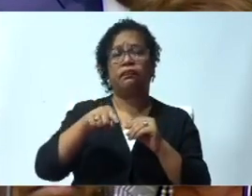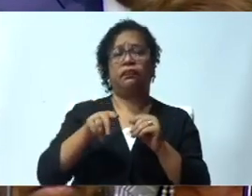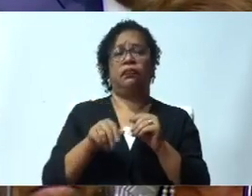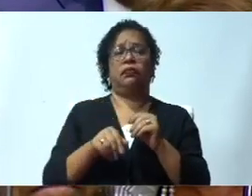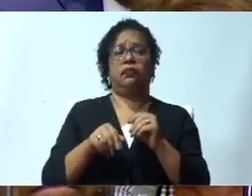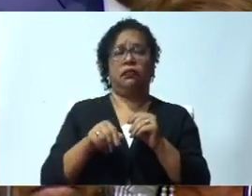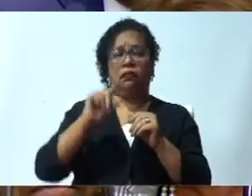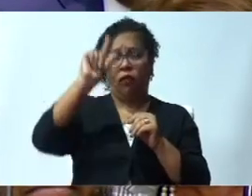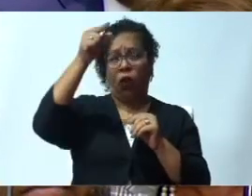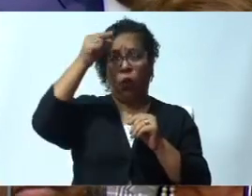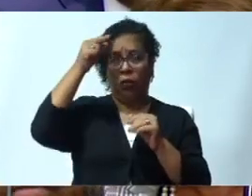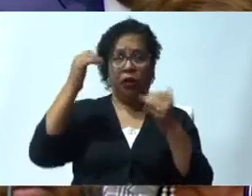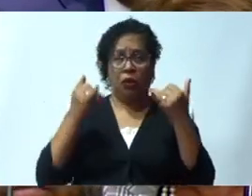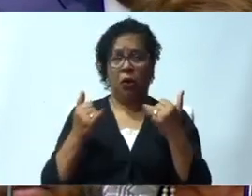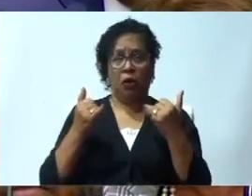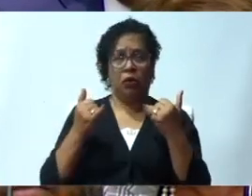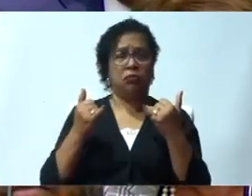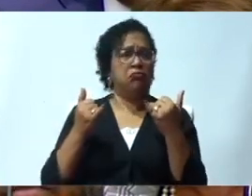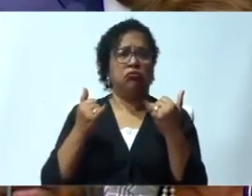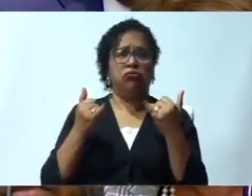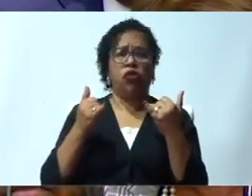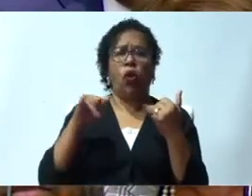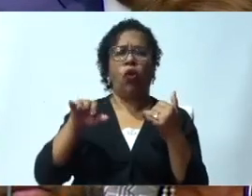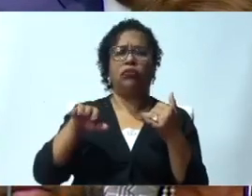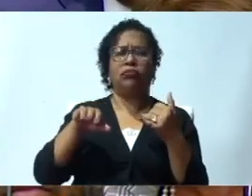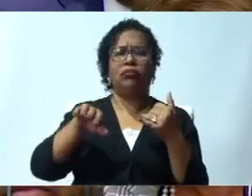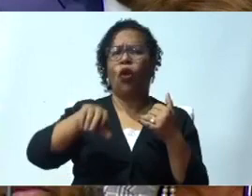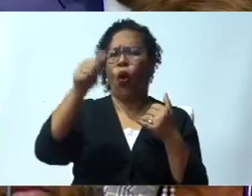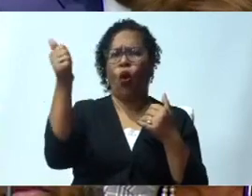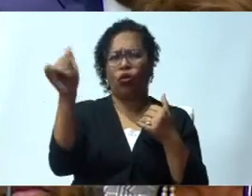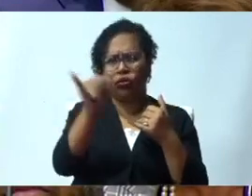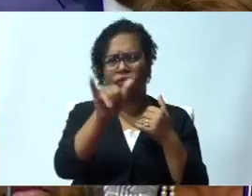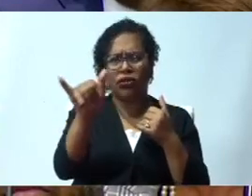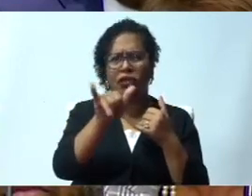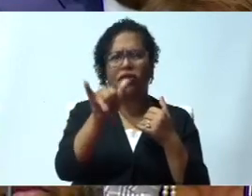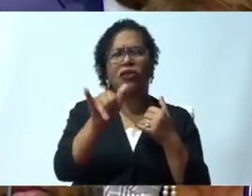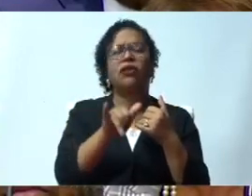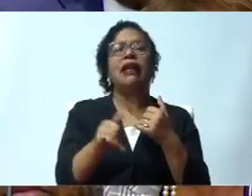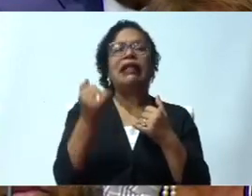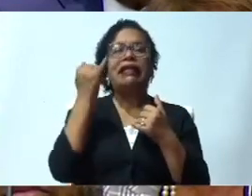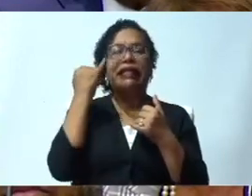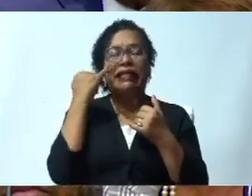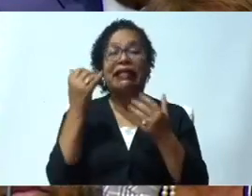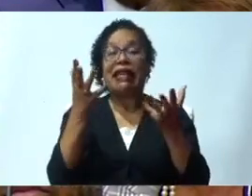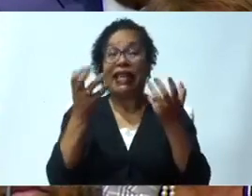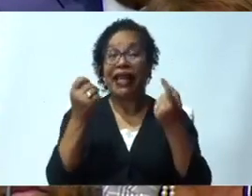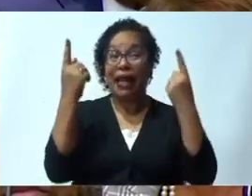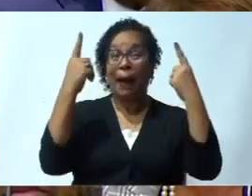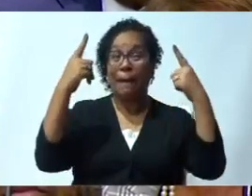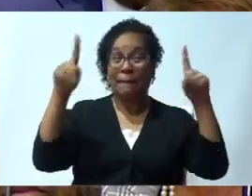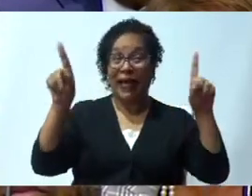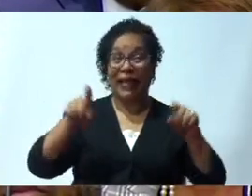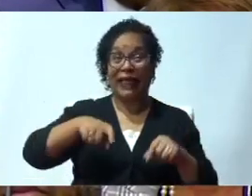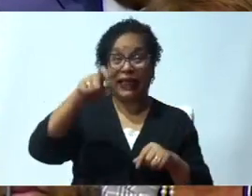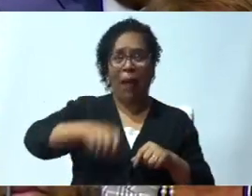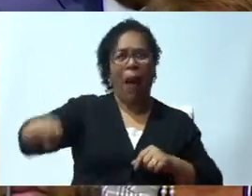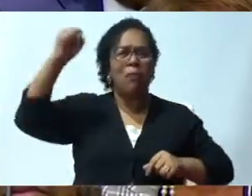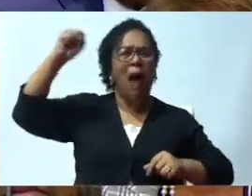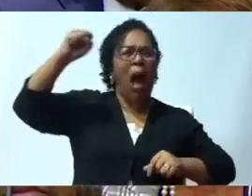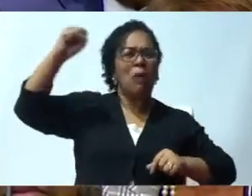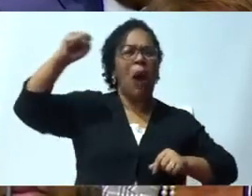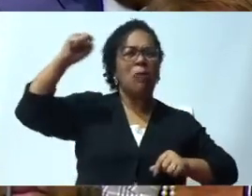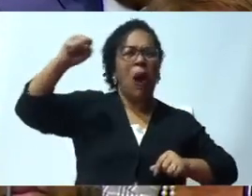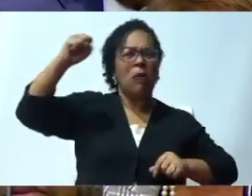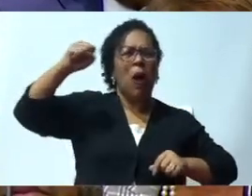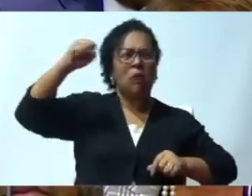gobierno, a que para conseguir las cosas hay que hacerlo de una manera agresiva. Hay que quemar goma, hay que